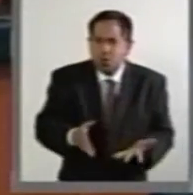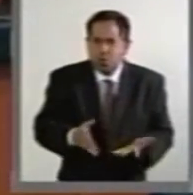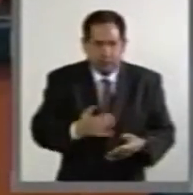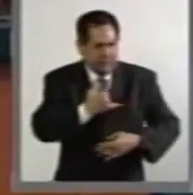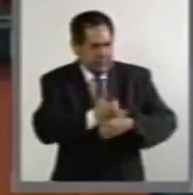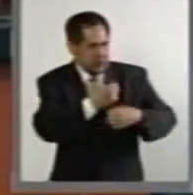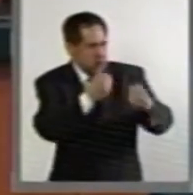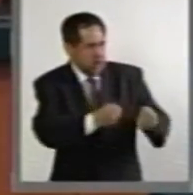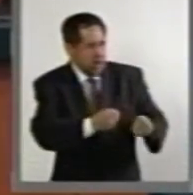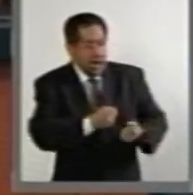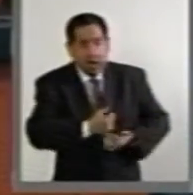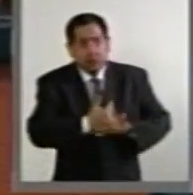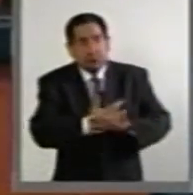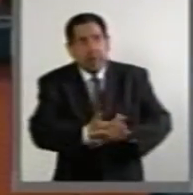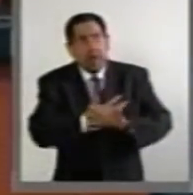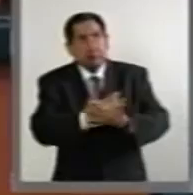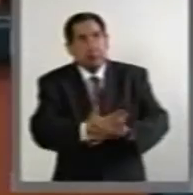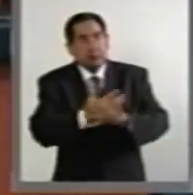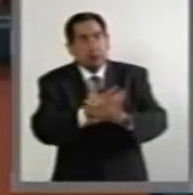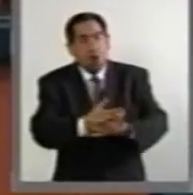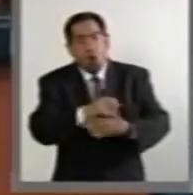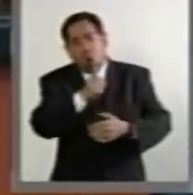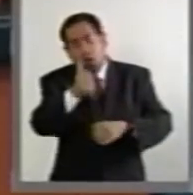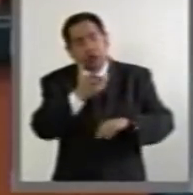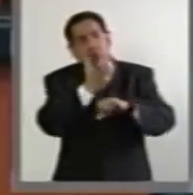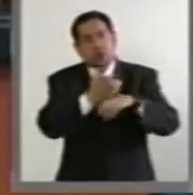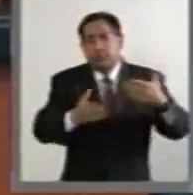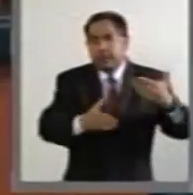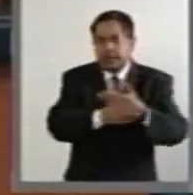o vamos a esperar alguna otra invasión norteamericana?